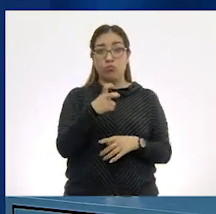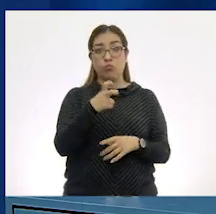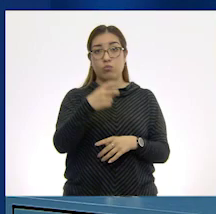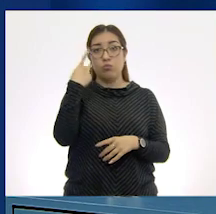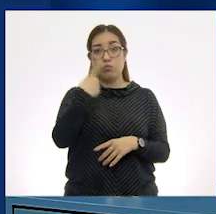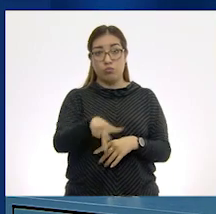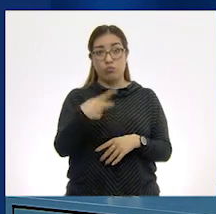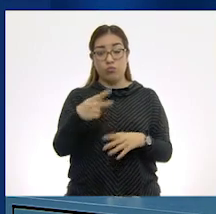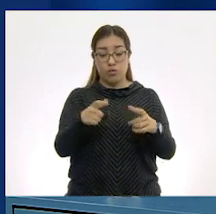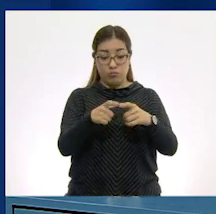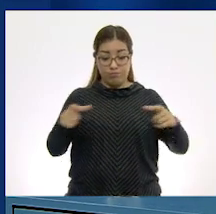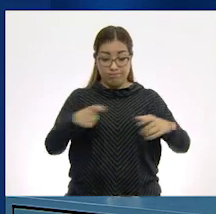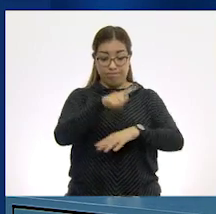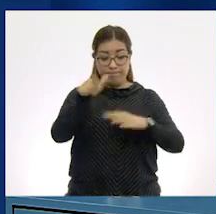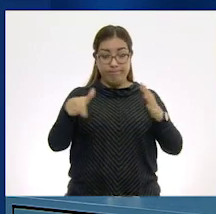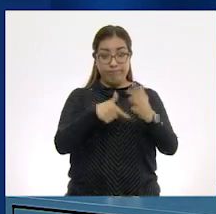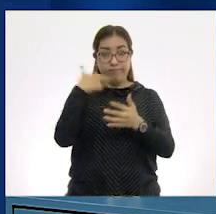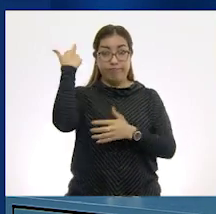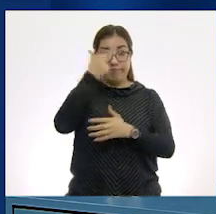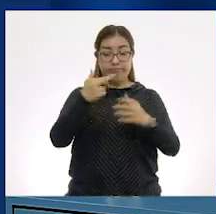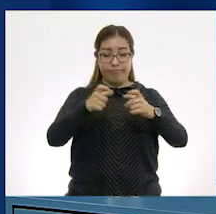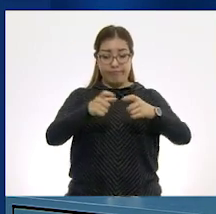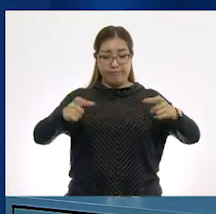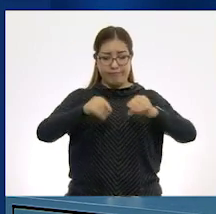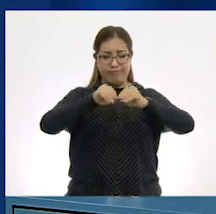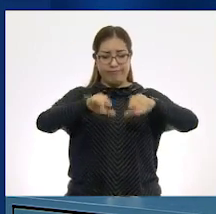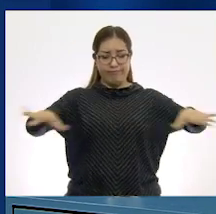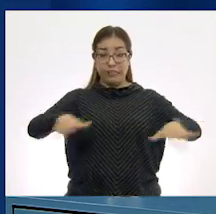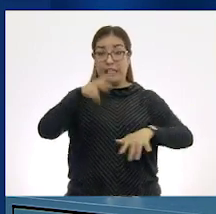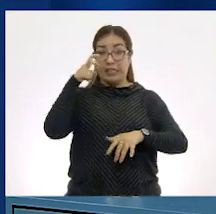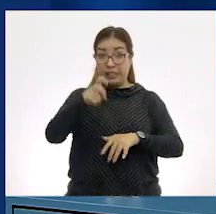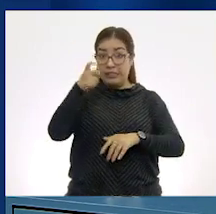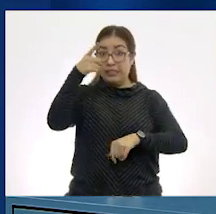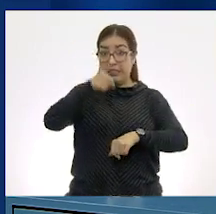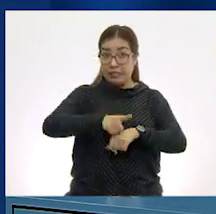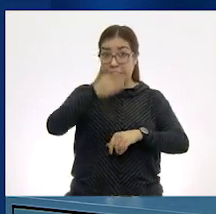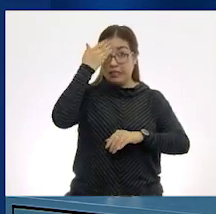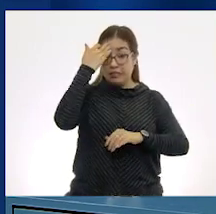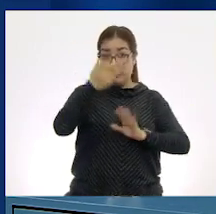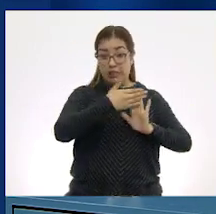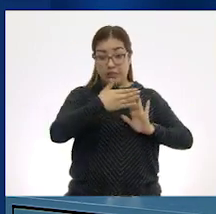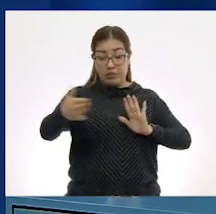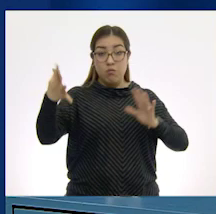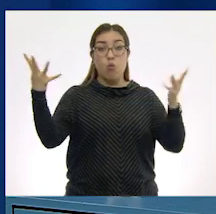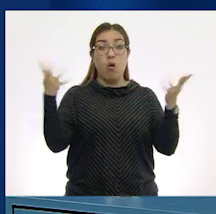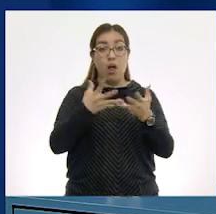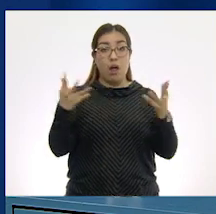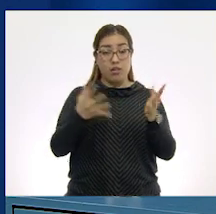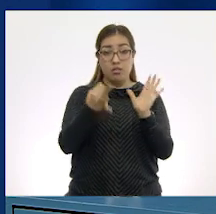En este periodo se creó una moneda común para toda China. Estableció una misma escritura para todo el